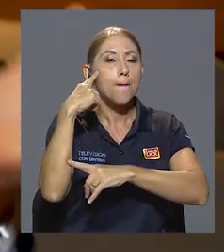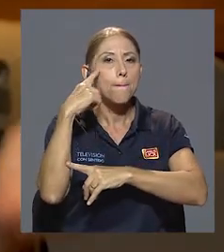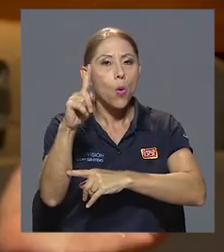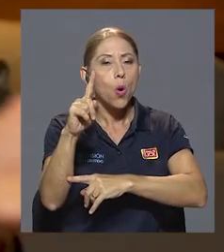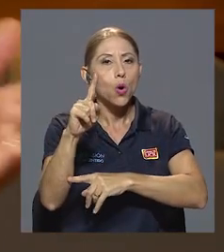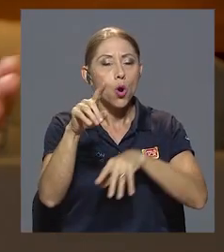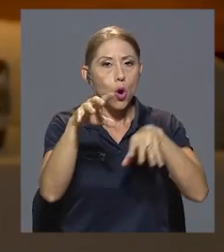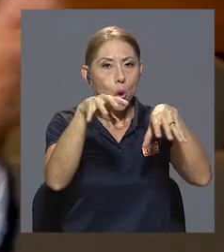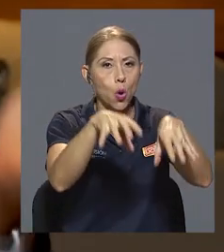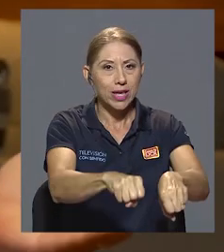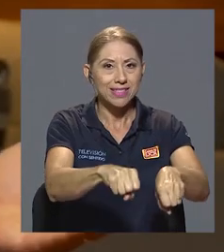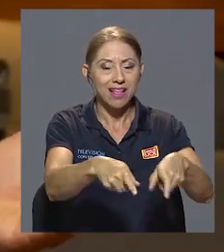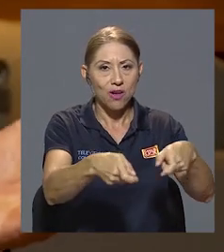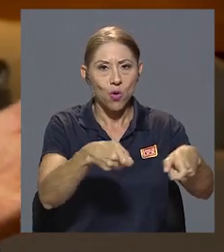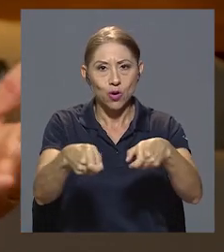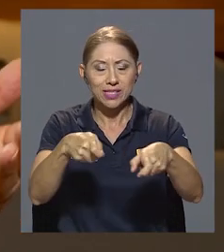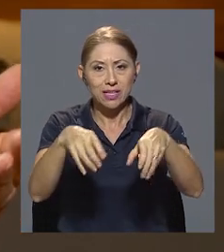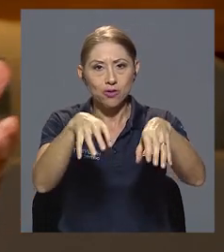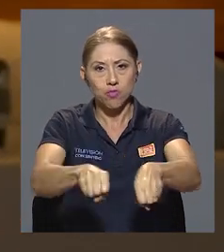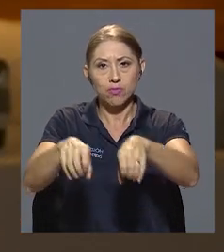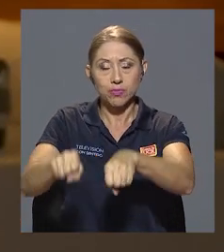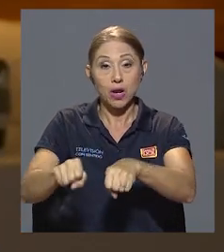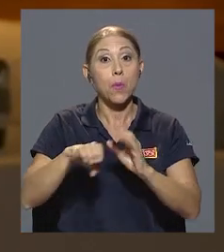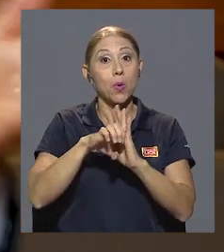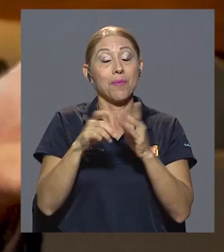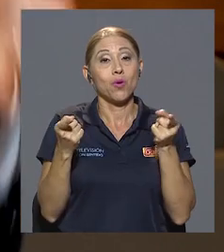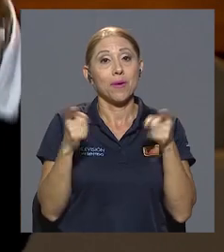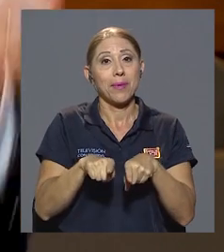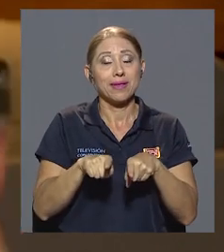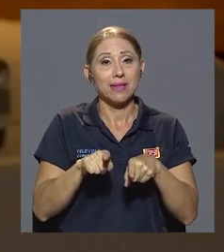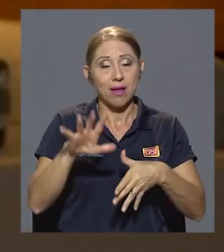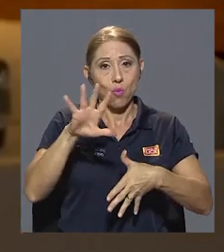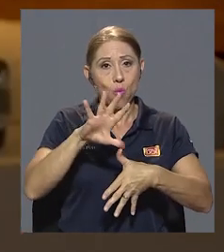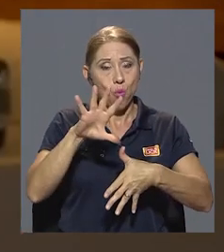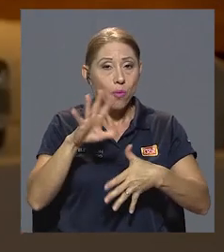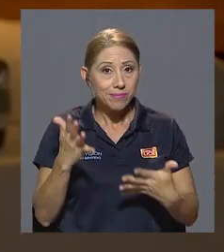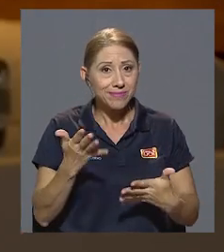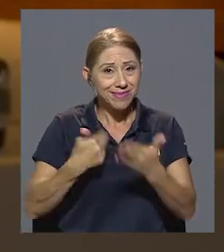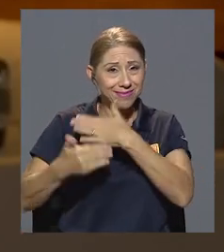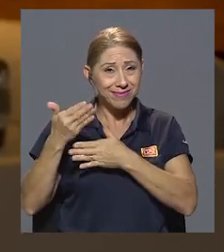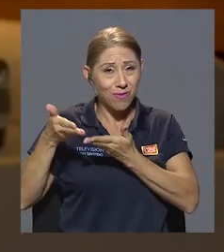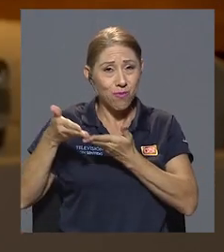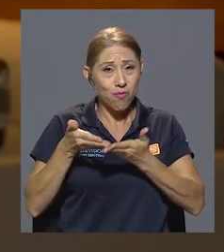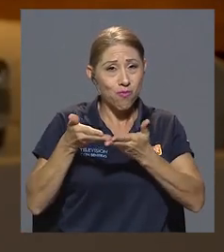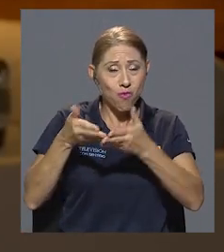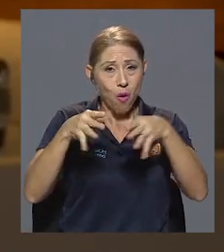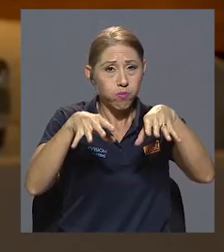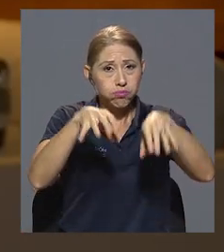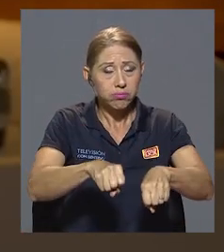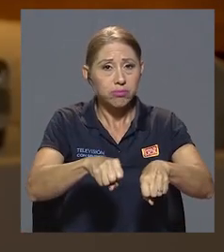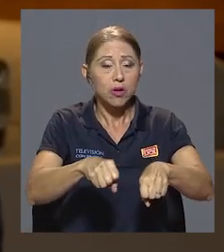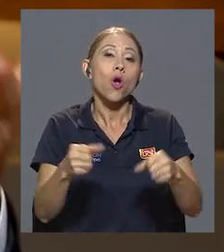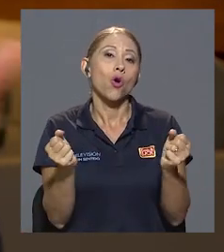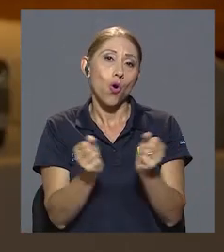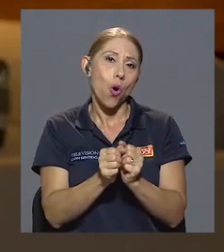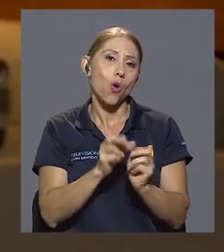conquista y colonización no como aquella que está precisamente en el continente americano con